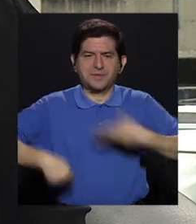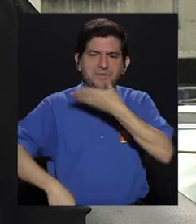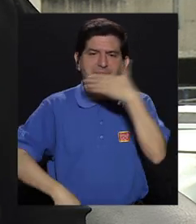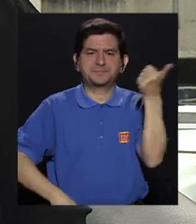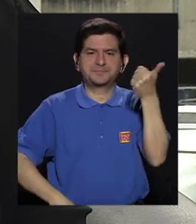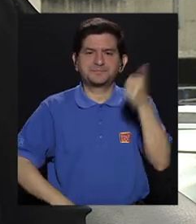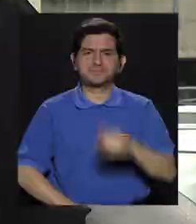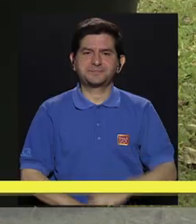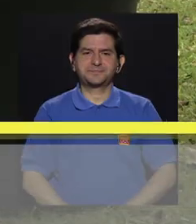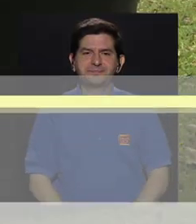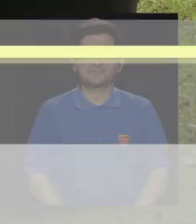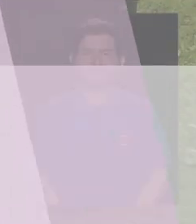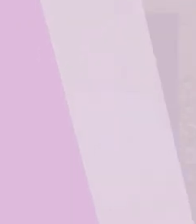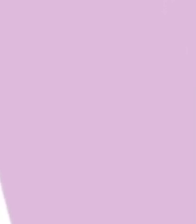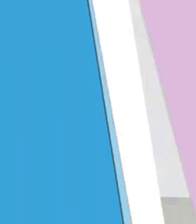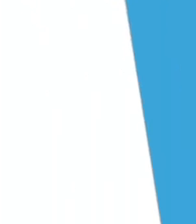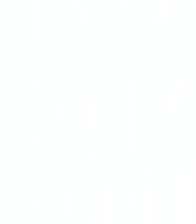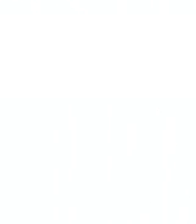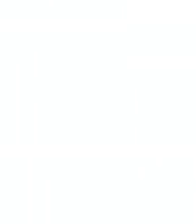Vivir Mejor.